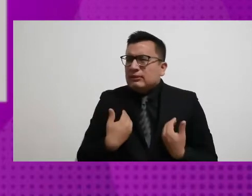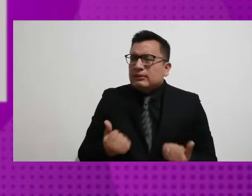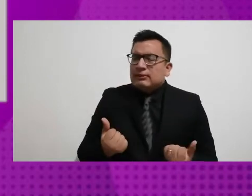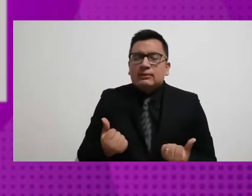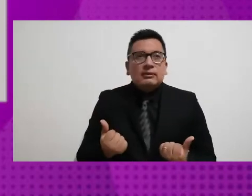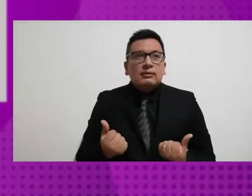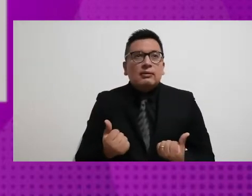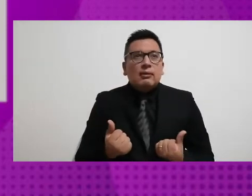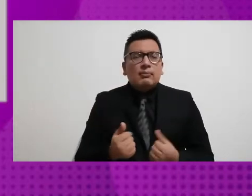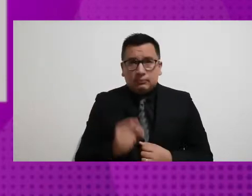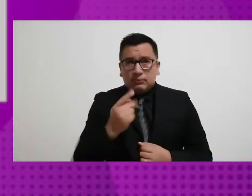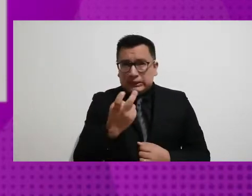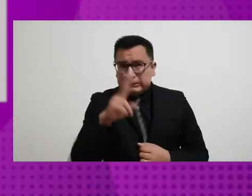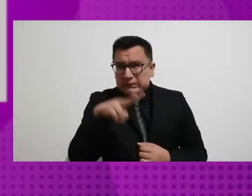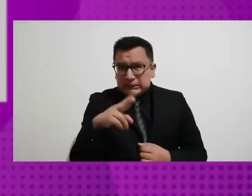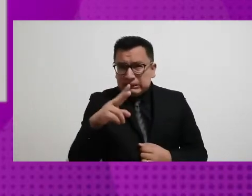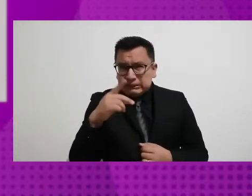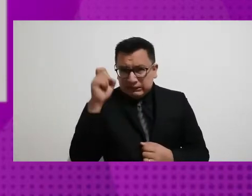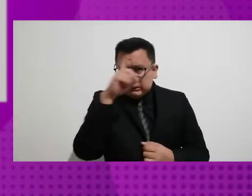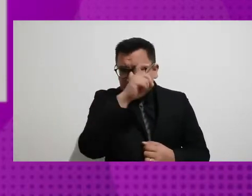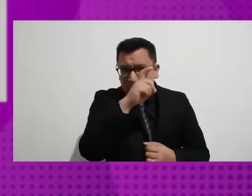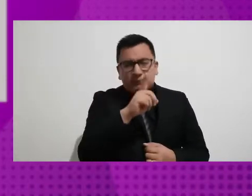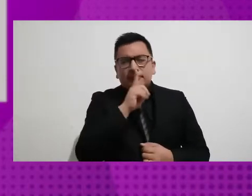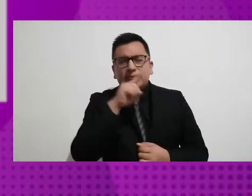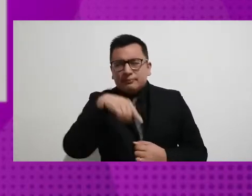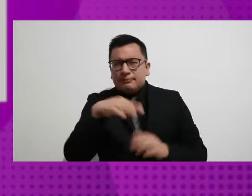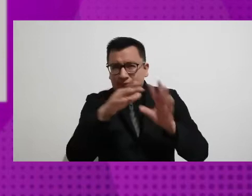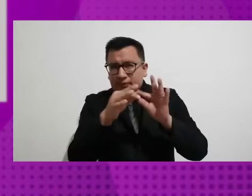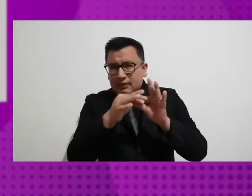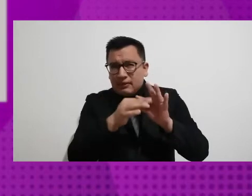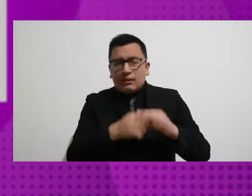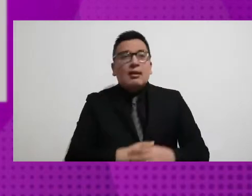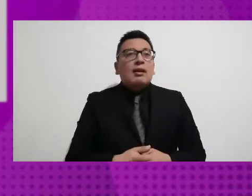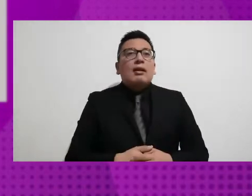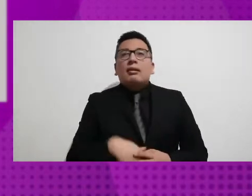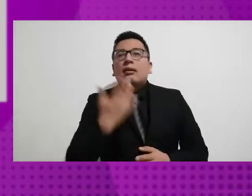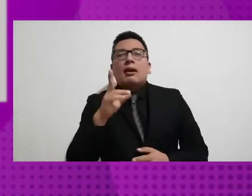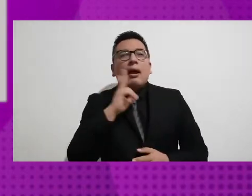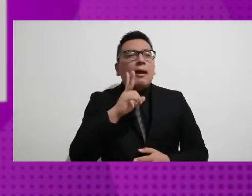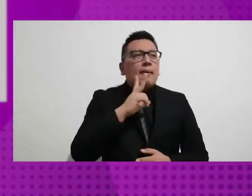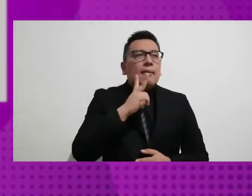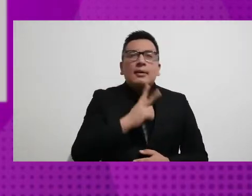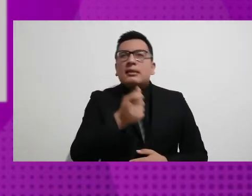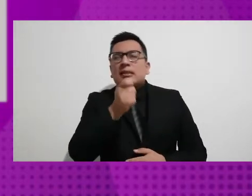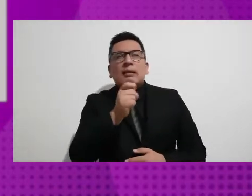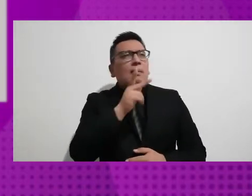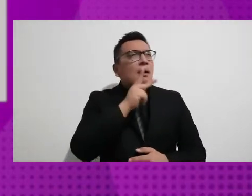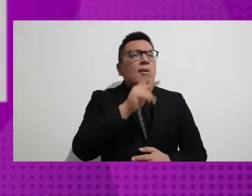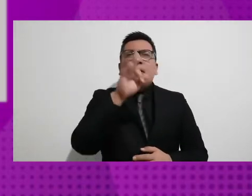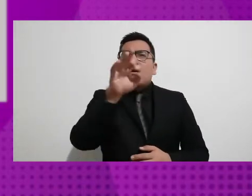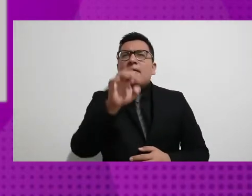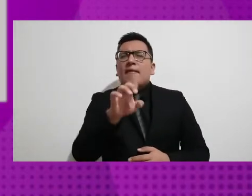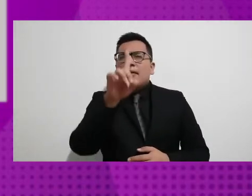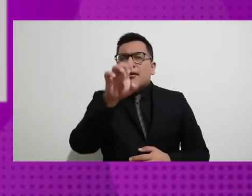obra. Sin embargo, no lo es así. Vamos a tratar de desmenuzarlo y de explicarlo de una manera muy práctica y muy